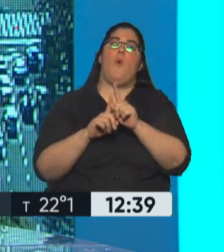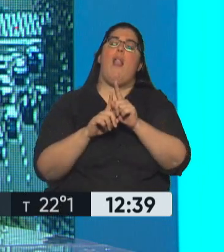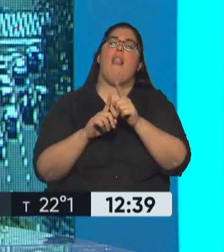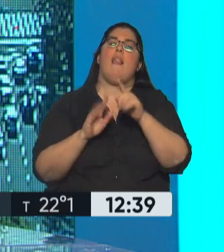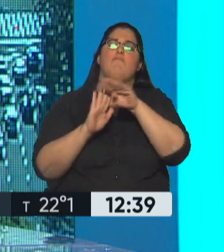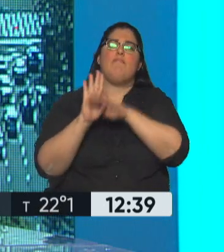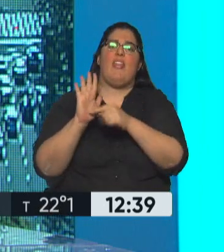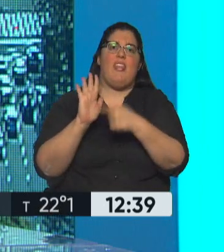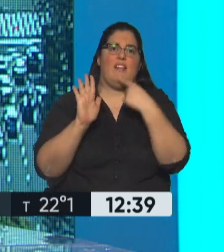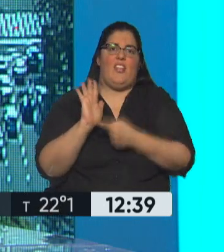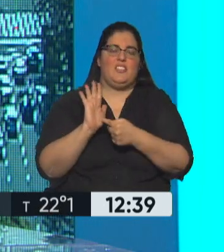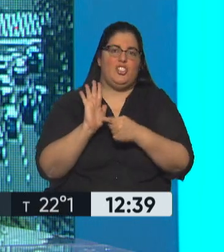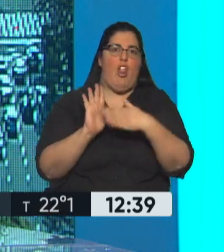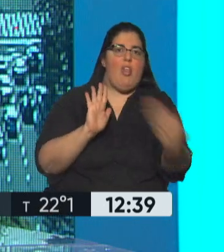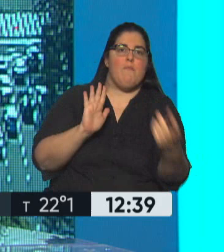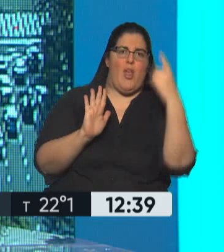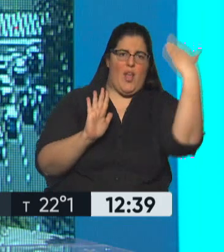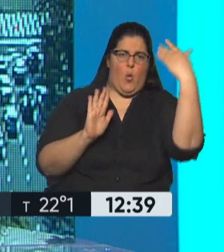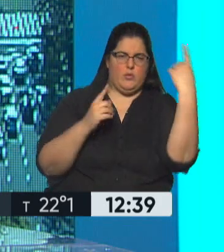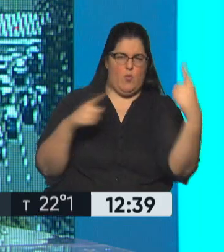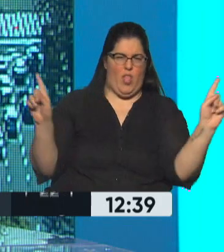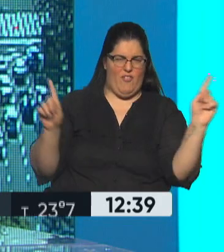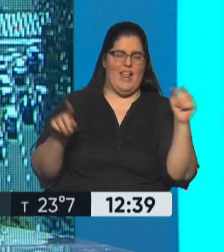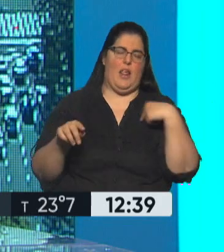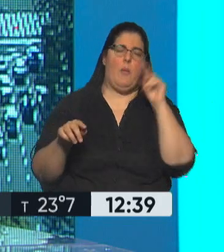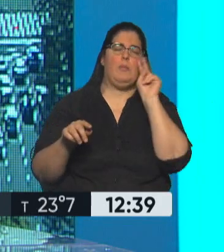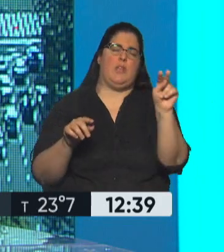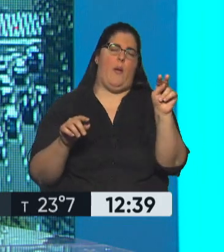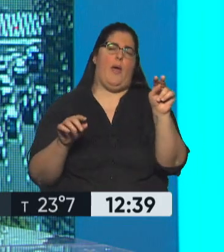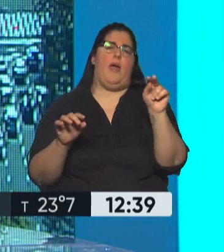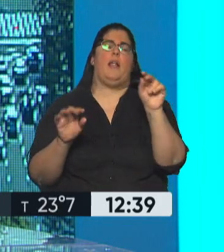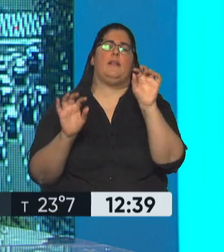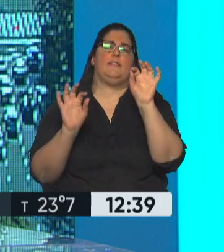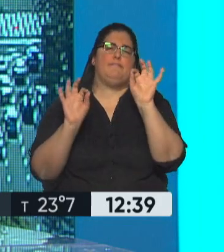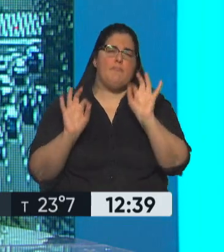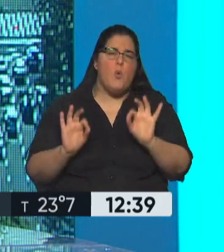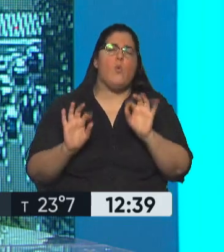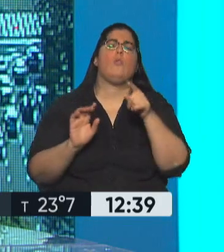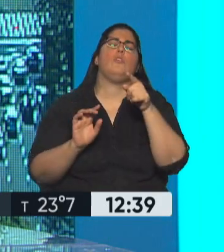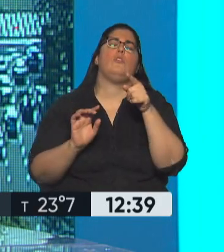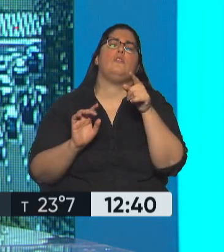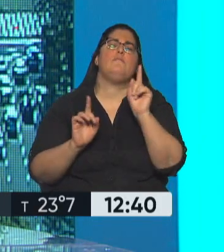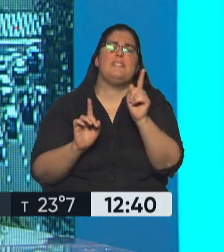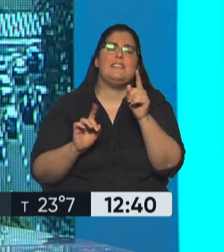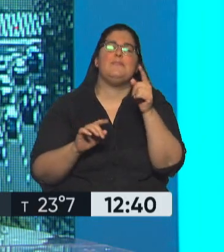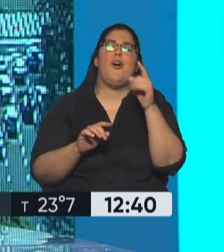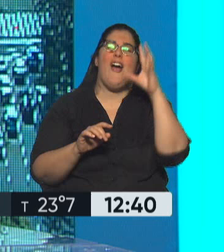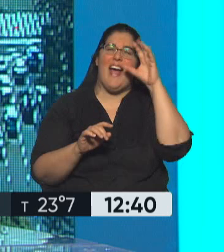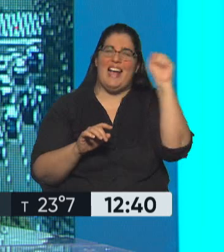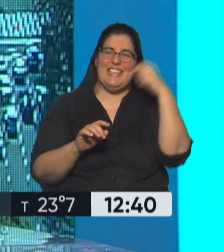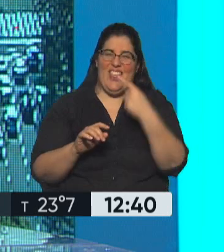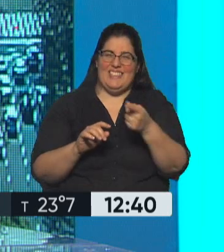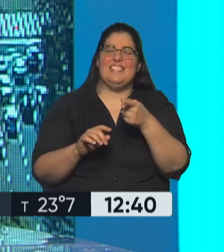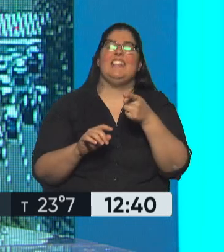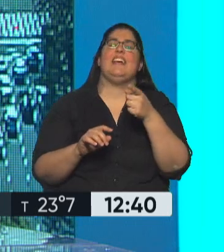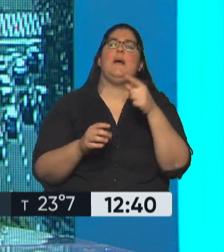es importante analizarlo y lo vamos a ver concretamente con el tema y lo decía el canciller, el presidente iraní,